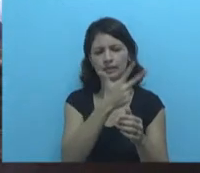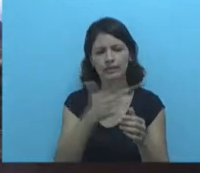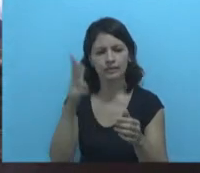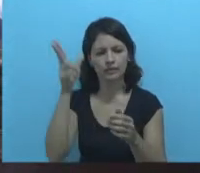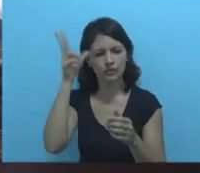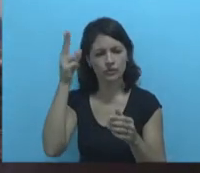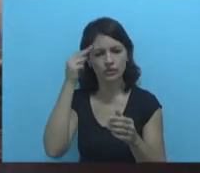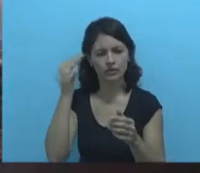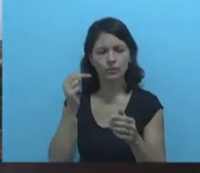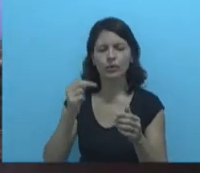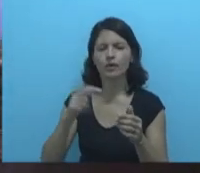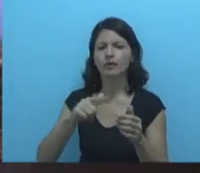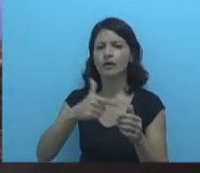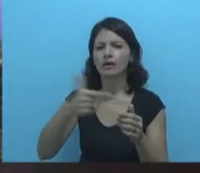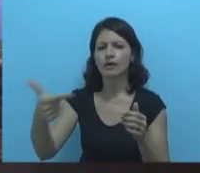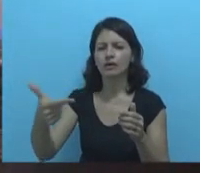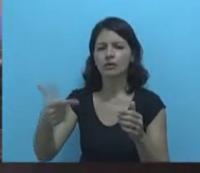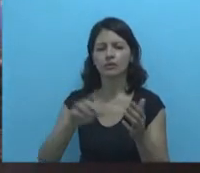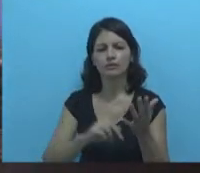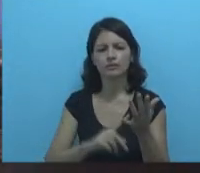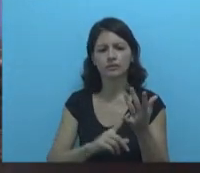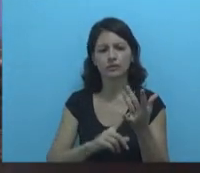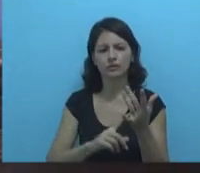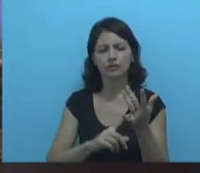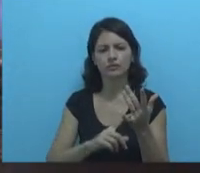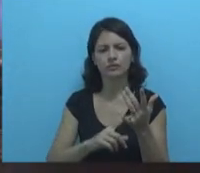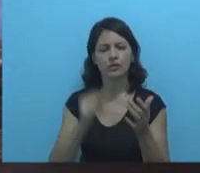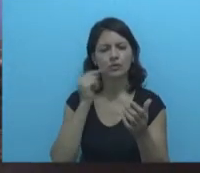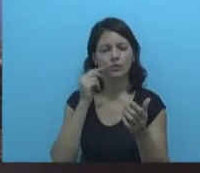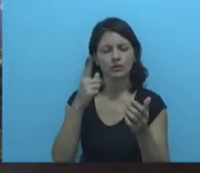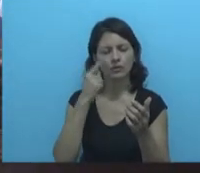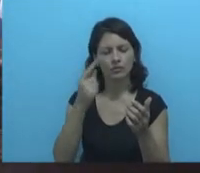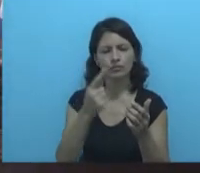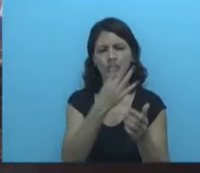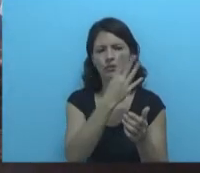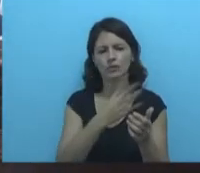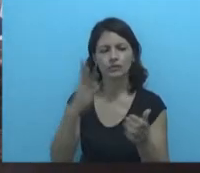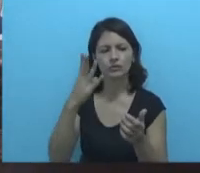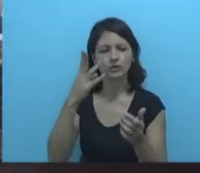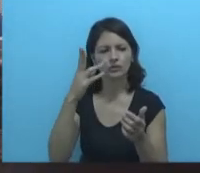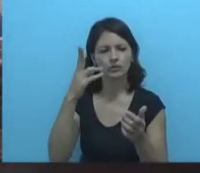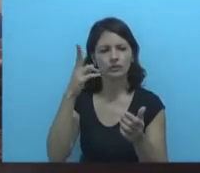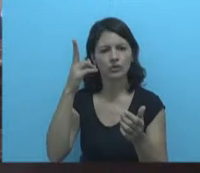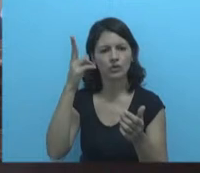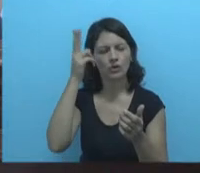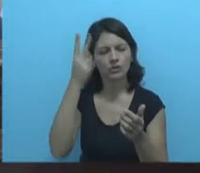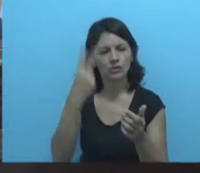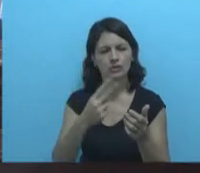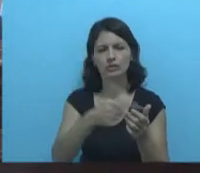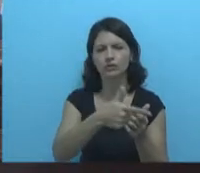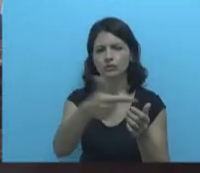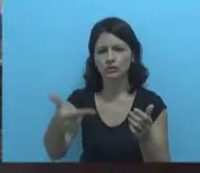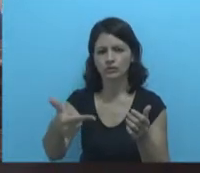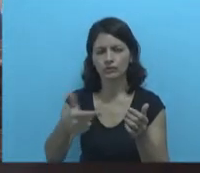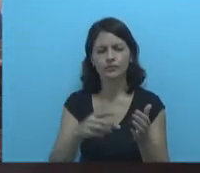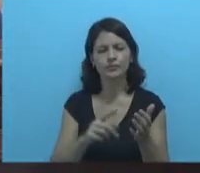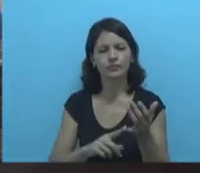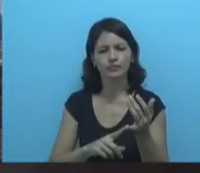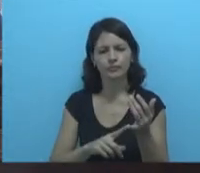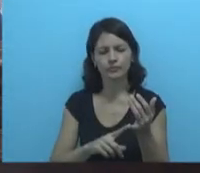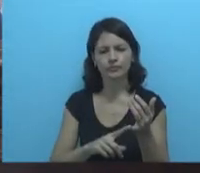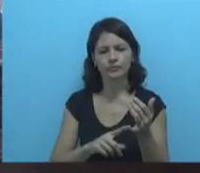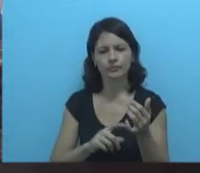43389, diputada Armas Velavi, preferencia para una sesión. Expediente 42482, del diputado Bastía, preferencia para una